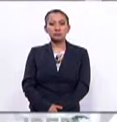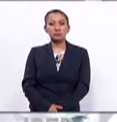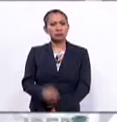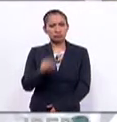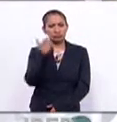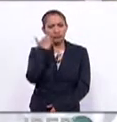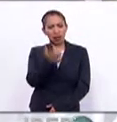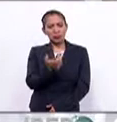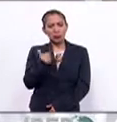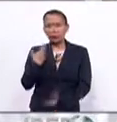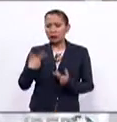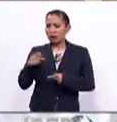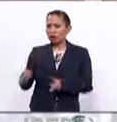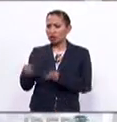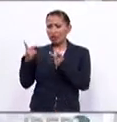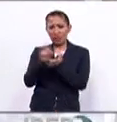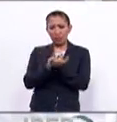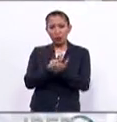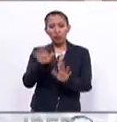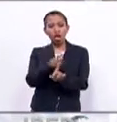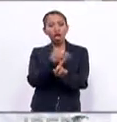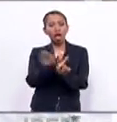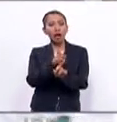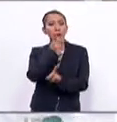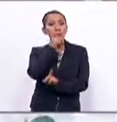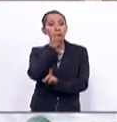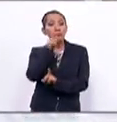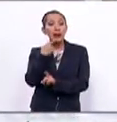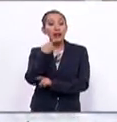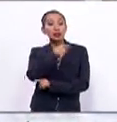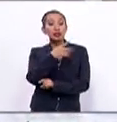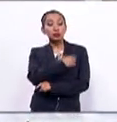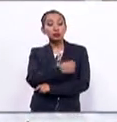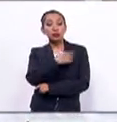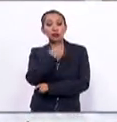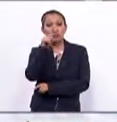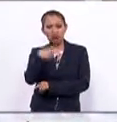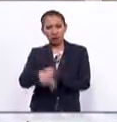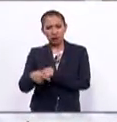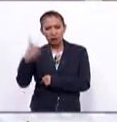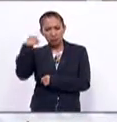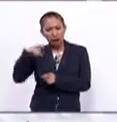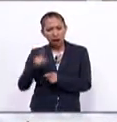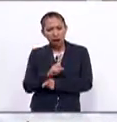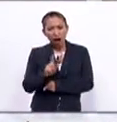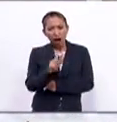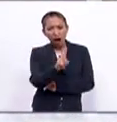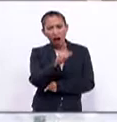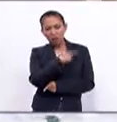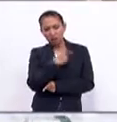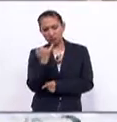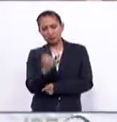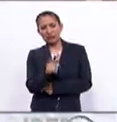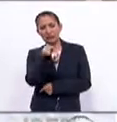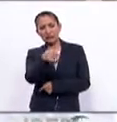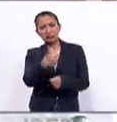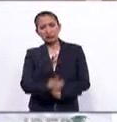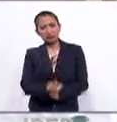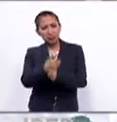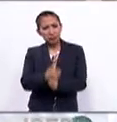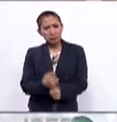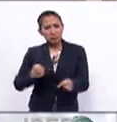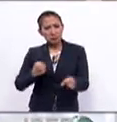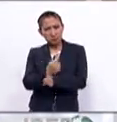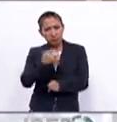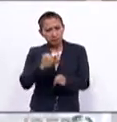No queremos que los traficantes puedan convencer a los padres de mandar a sus hijos en ese peligroso viaje en el que son absolutamente víctimas de